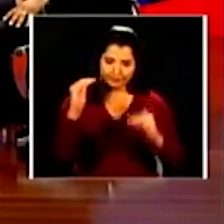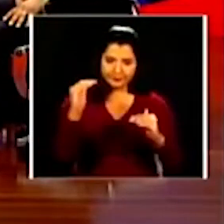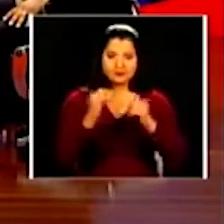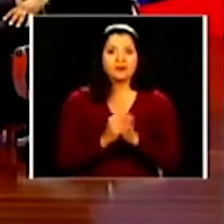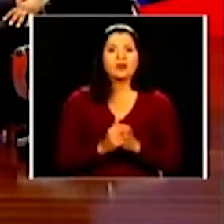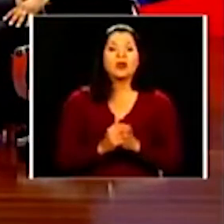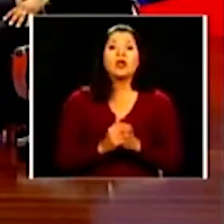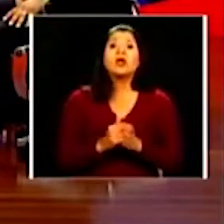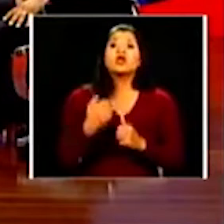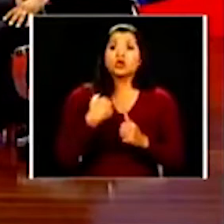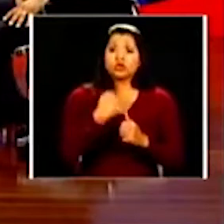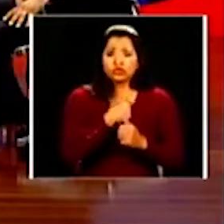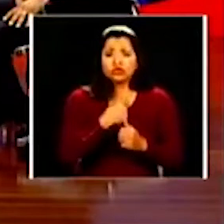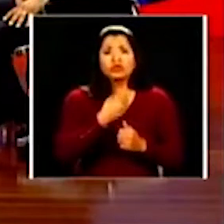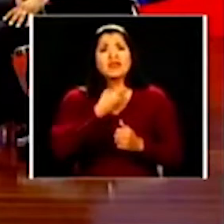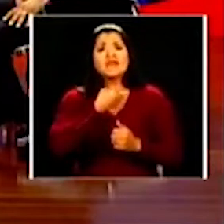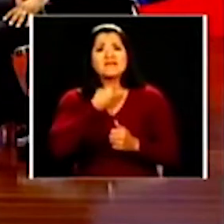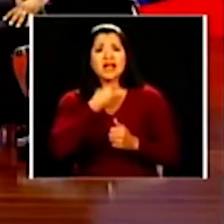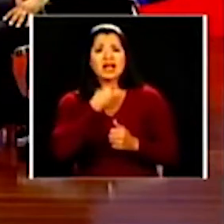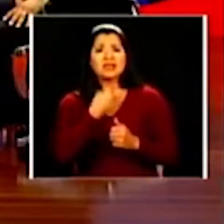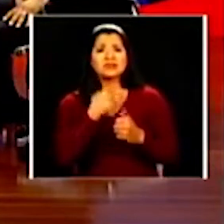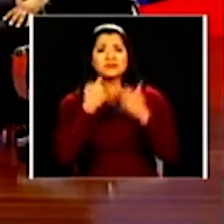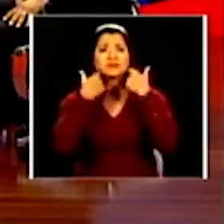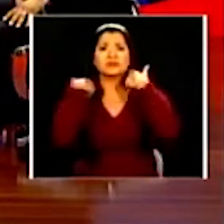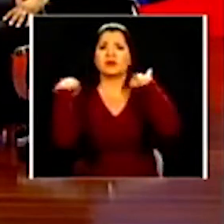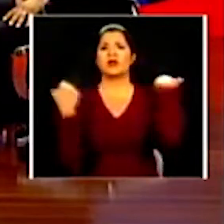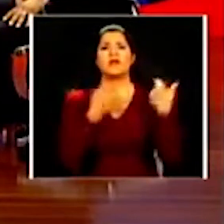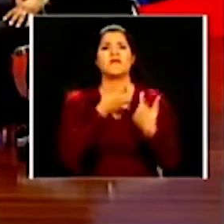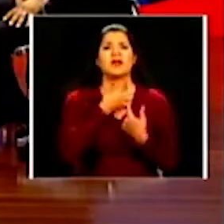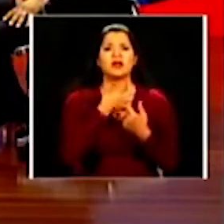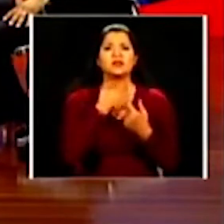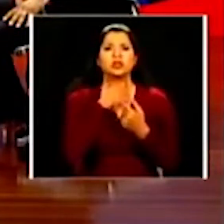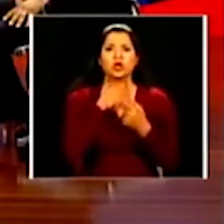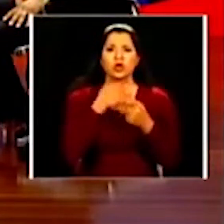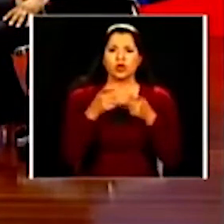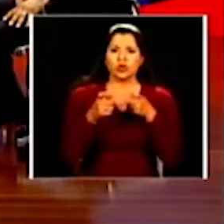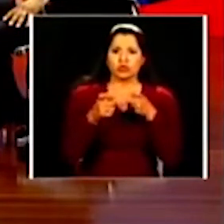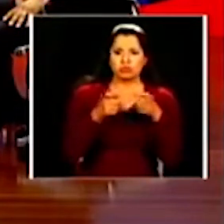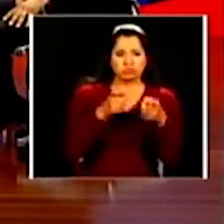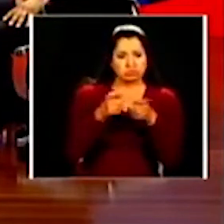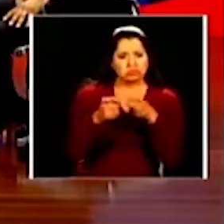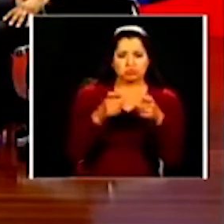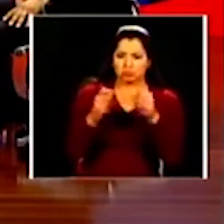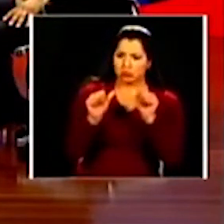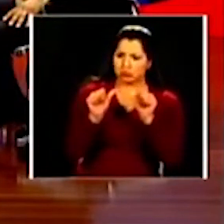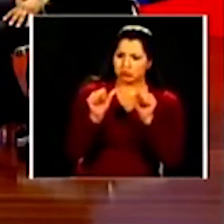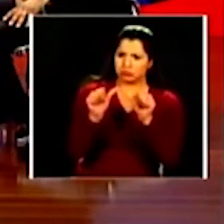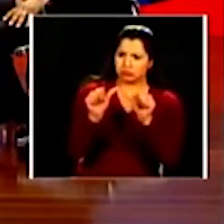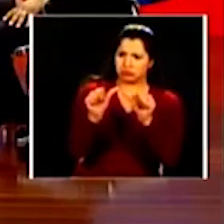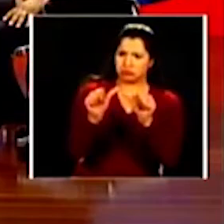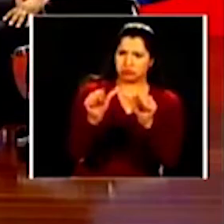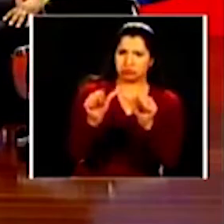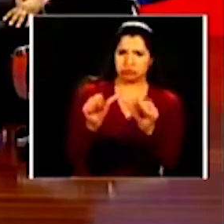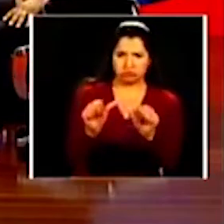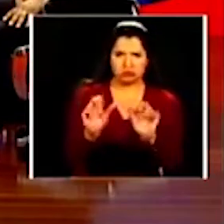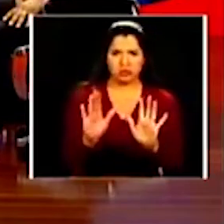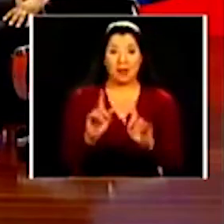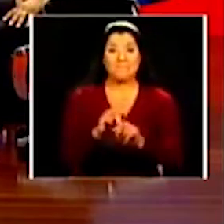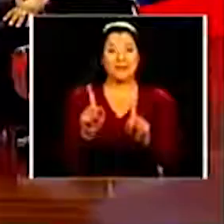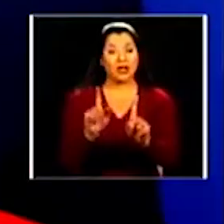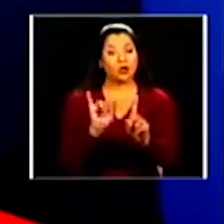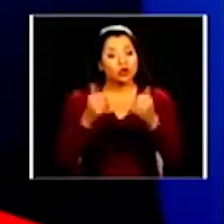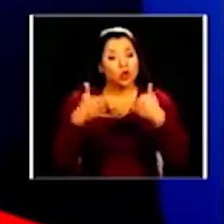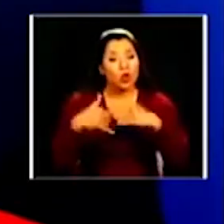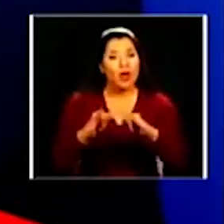inflación controlada desde hace varios años, este sigue siendo una de las preocupaciones fundamentales de los